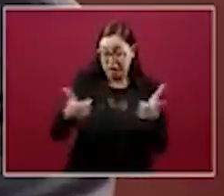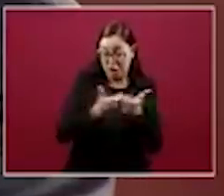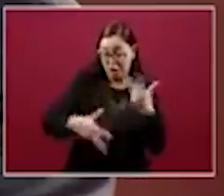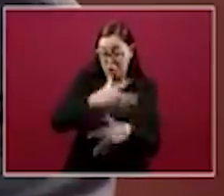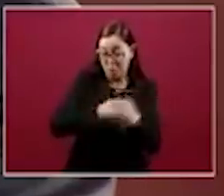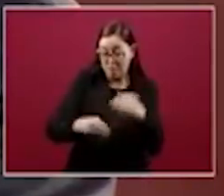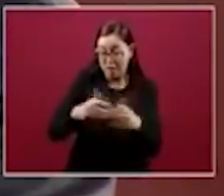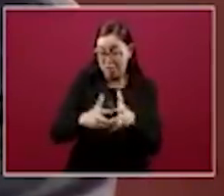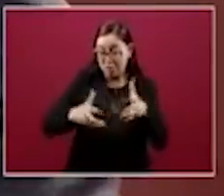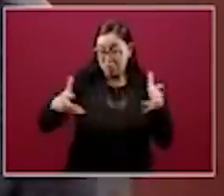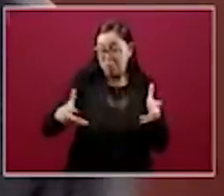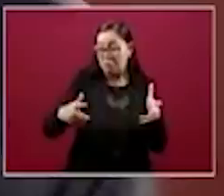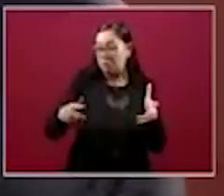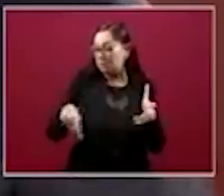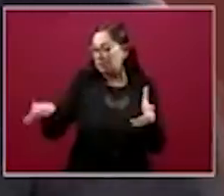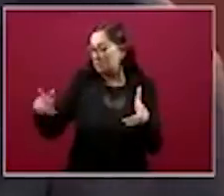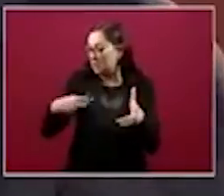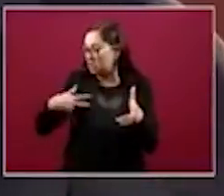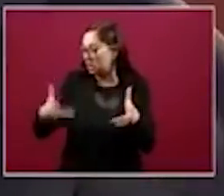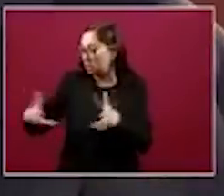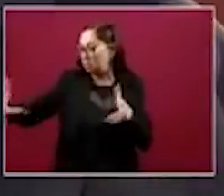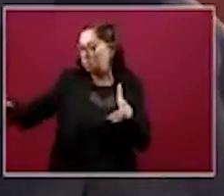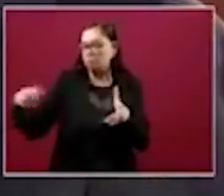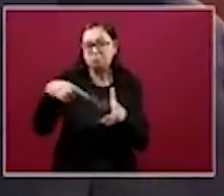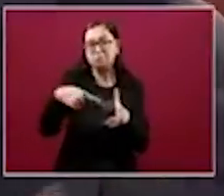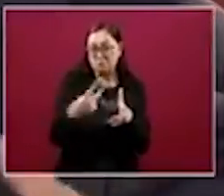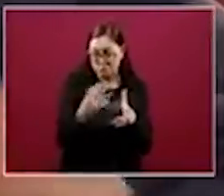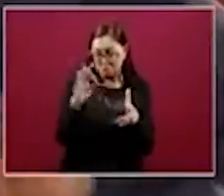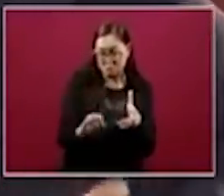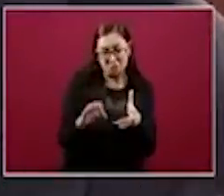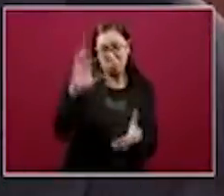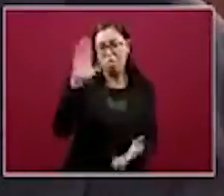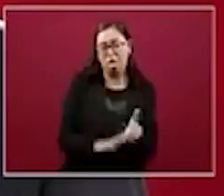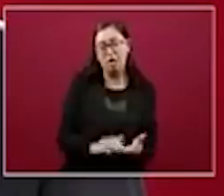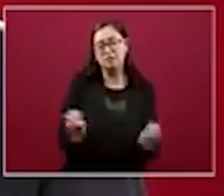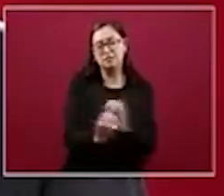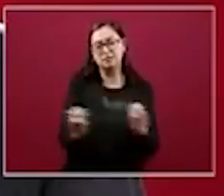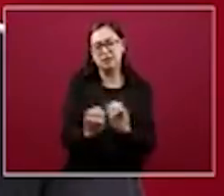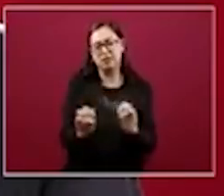crecimiento económico. Entonces, ¿cómo no vamos a poder lograr el doble